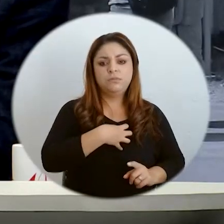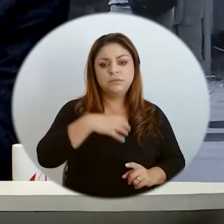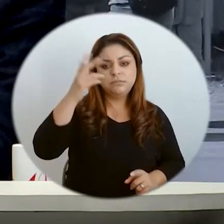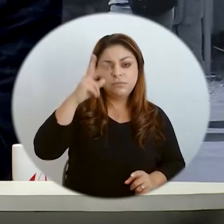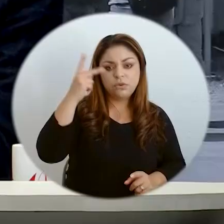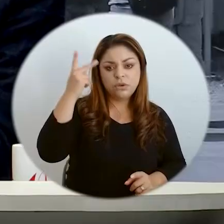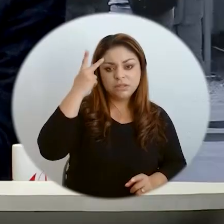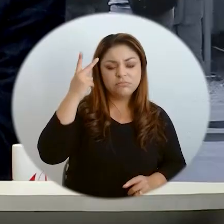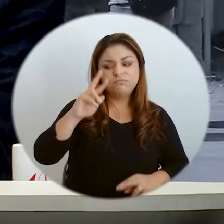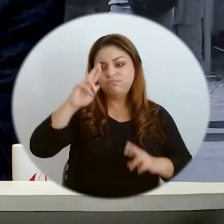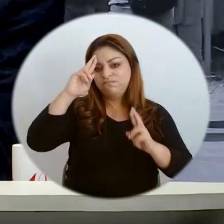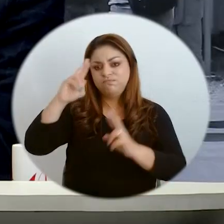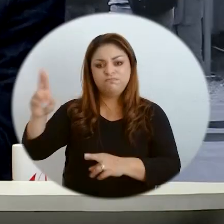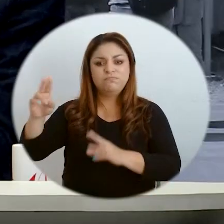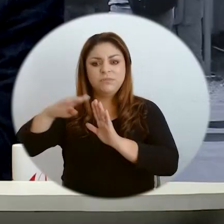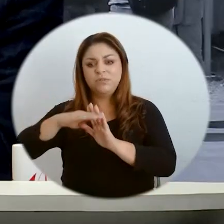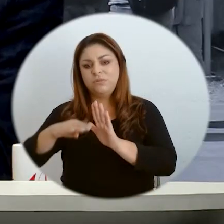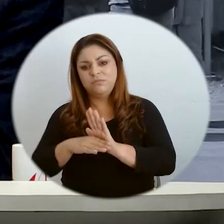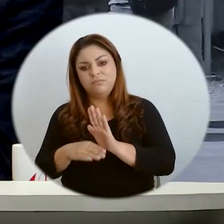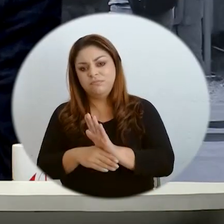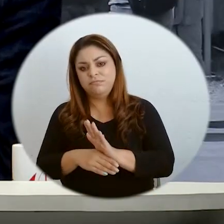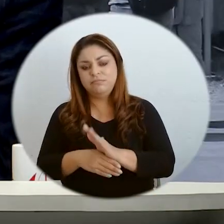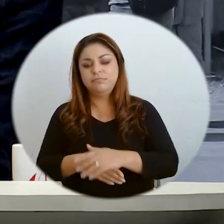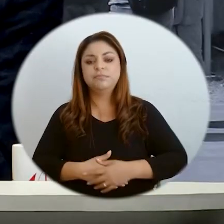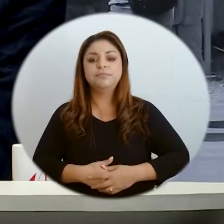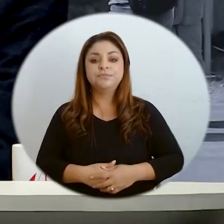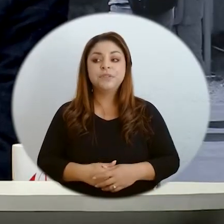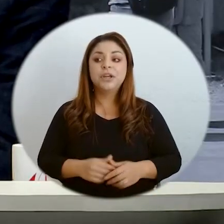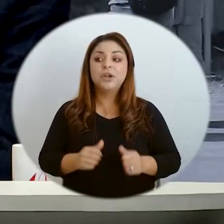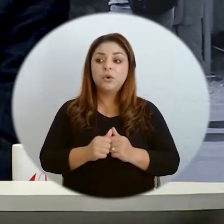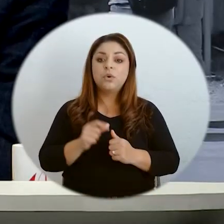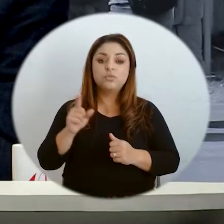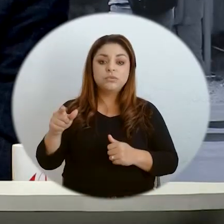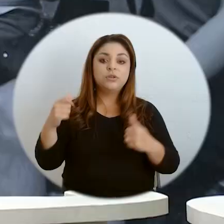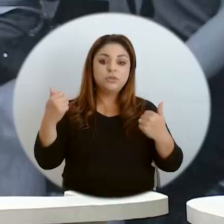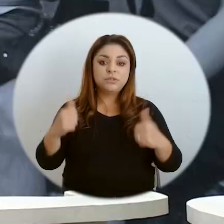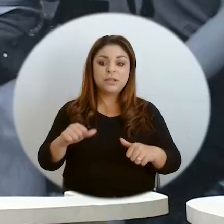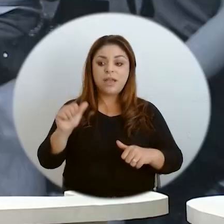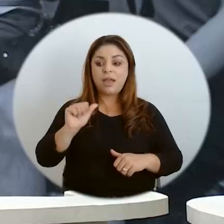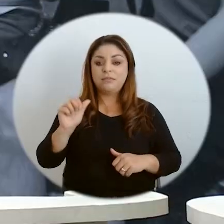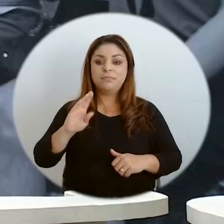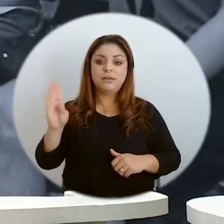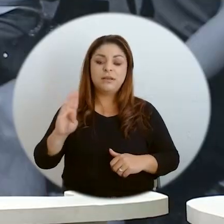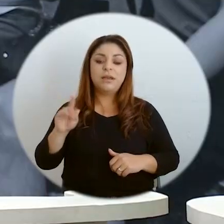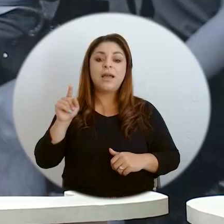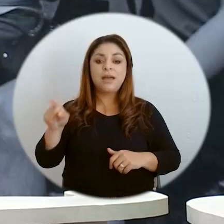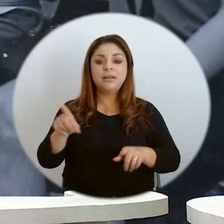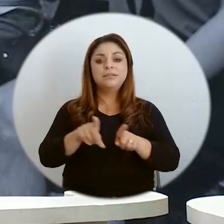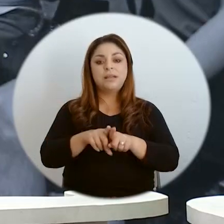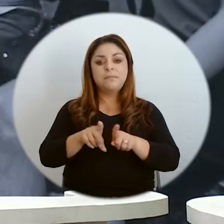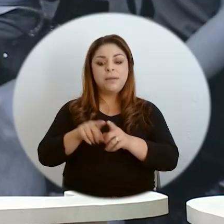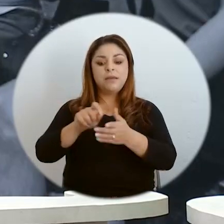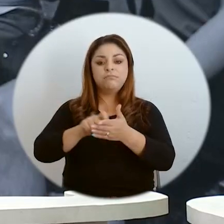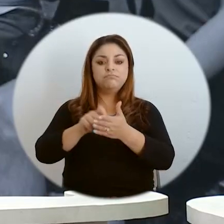aplicar sus políticas sin respetar el orden. Sí, con usted coincide Adnet Barrera, quien es coautor del libro